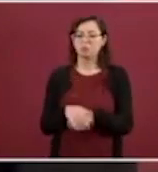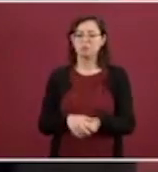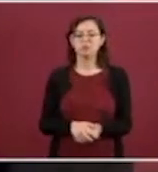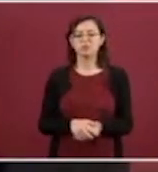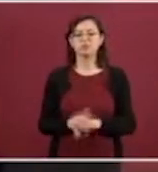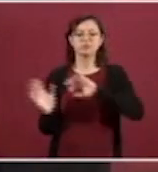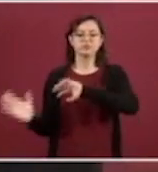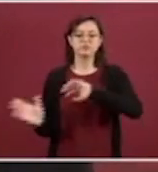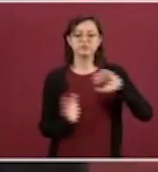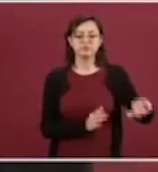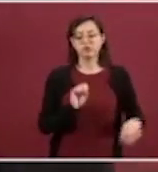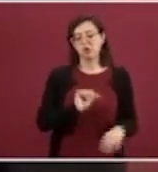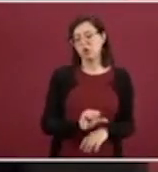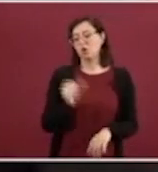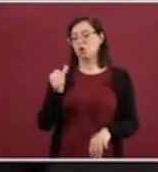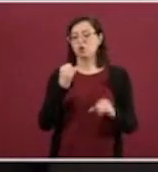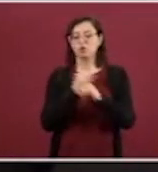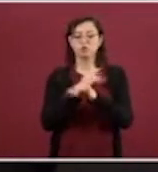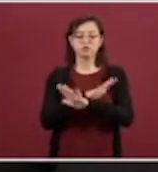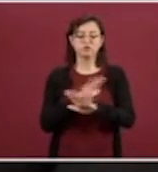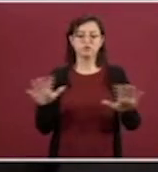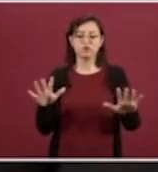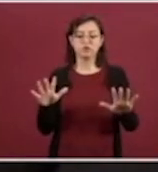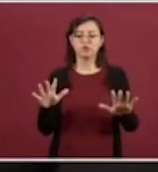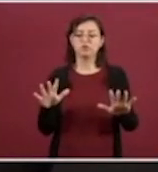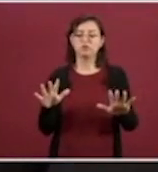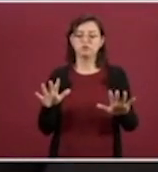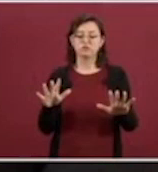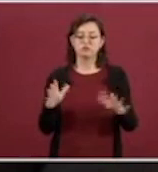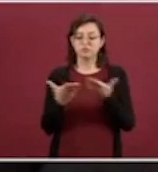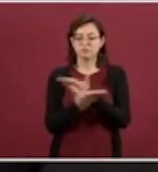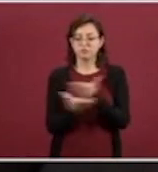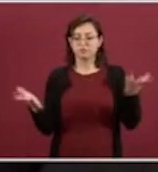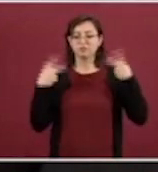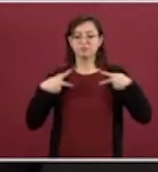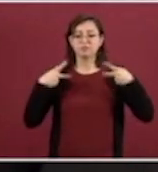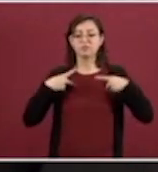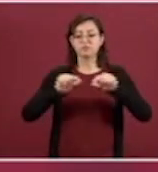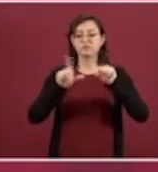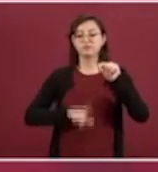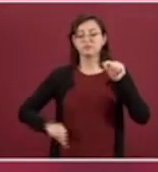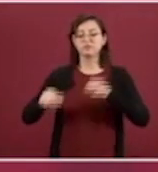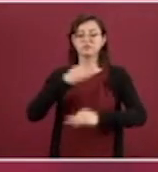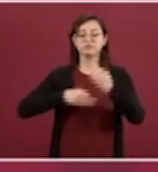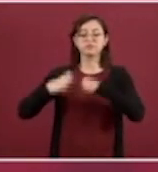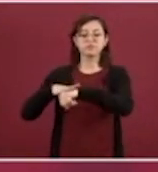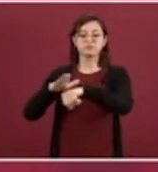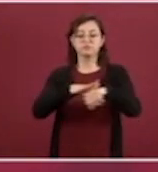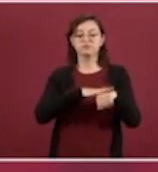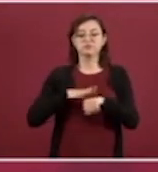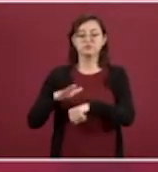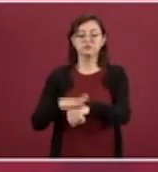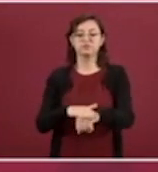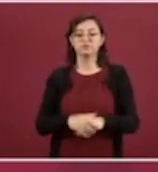La otra información que les vamos a transmitir el día de hoy a todos los mexicanos es de que seguimos